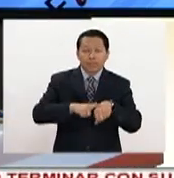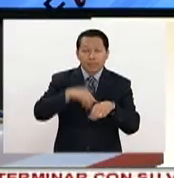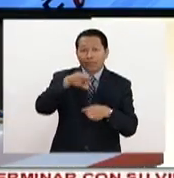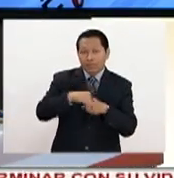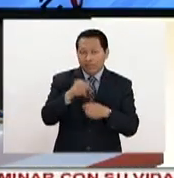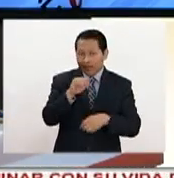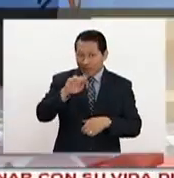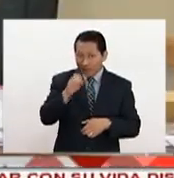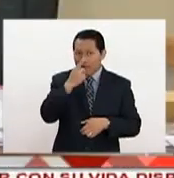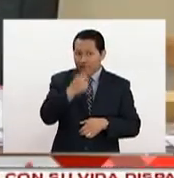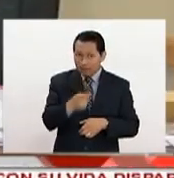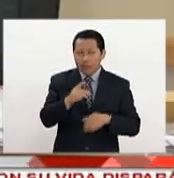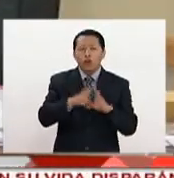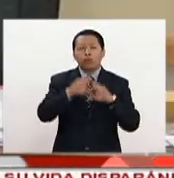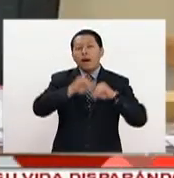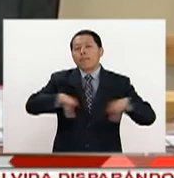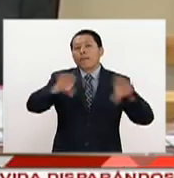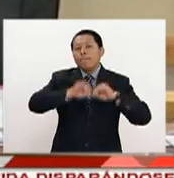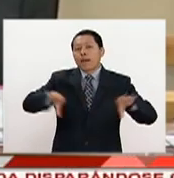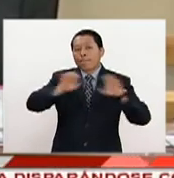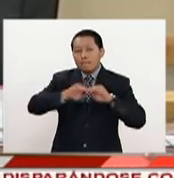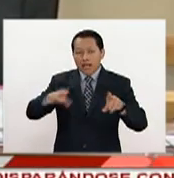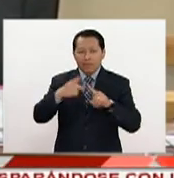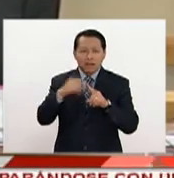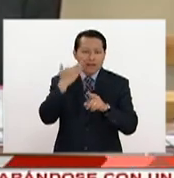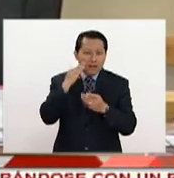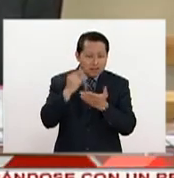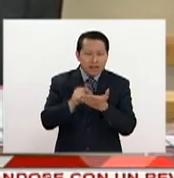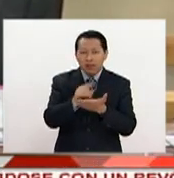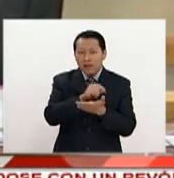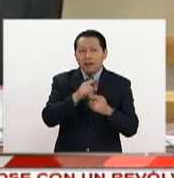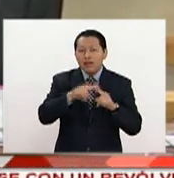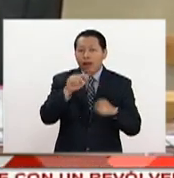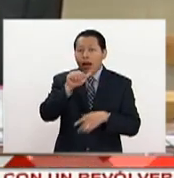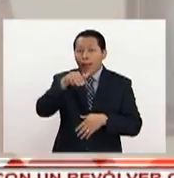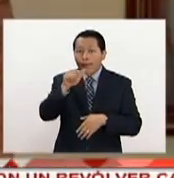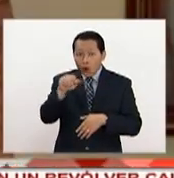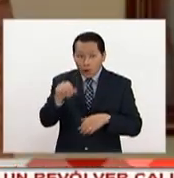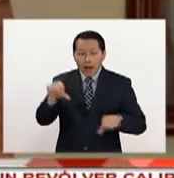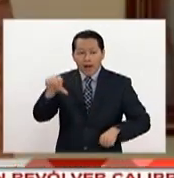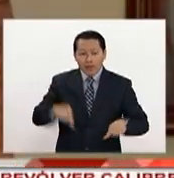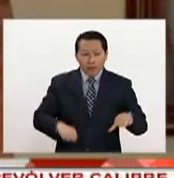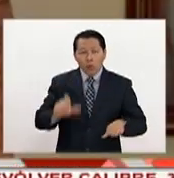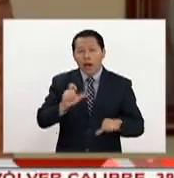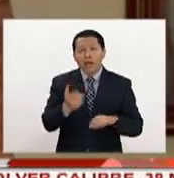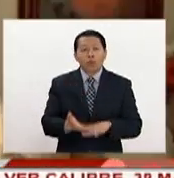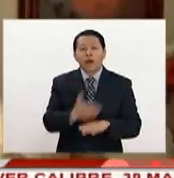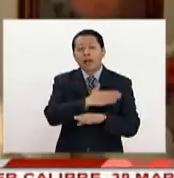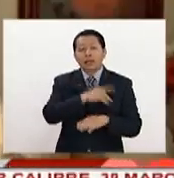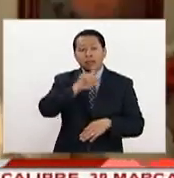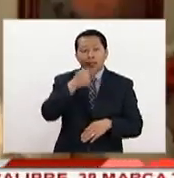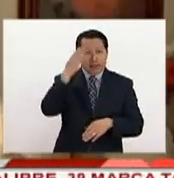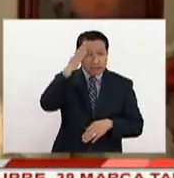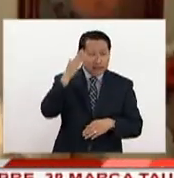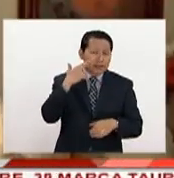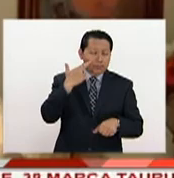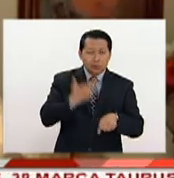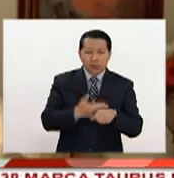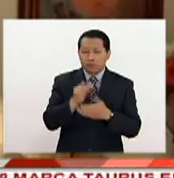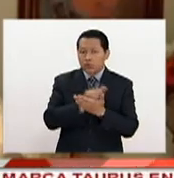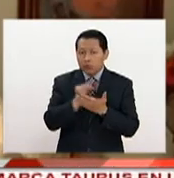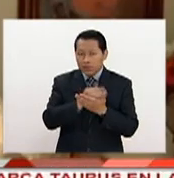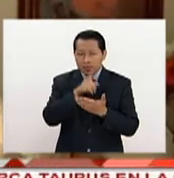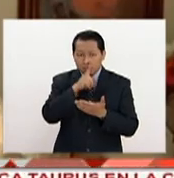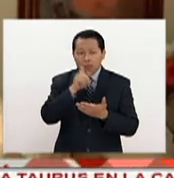Electoral rechazó suspender la difusión de spots en redes sociales que muestran actividades de Andrés Manuel López Obrador cuando aún era dirigente nacional de Morena.